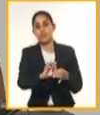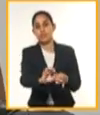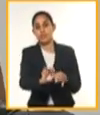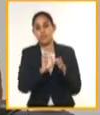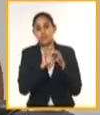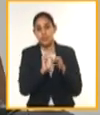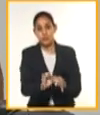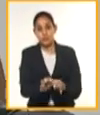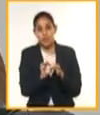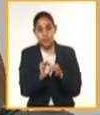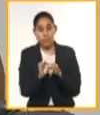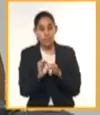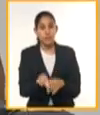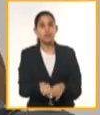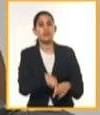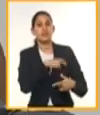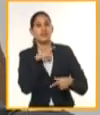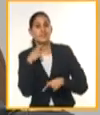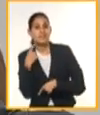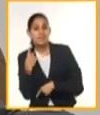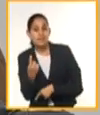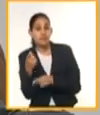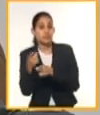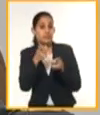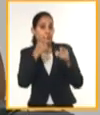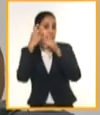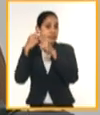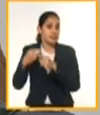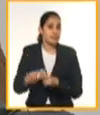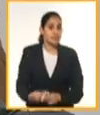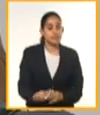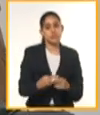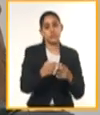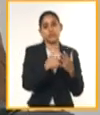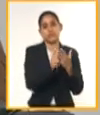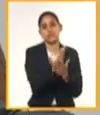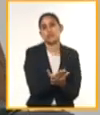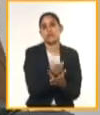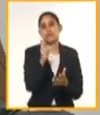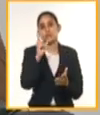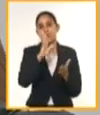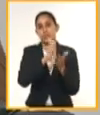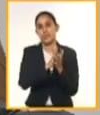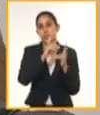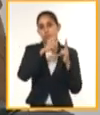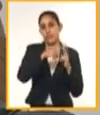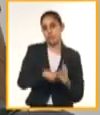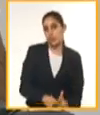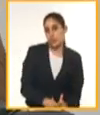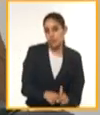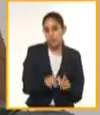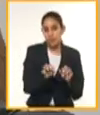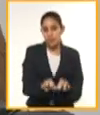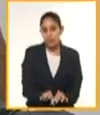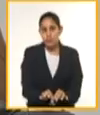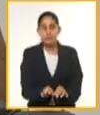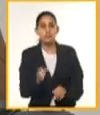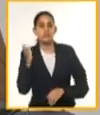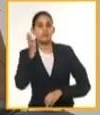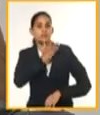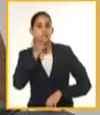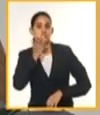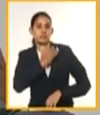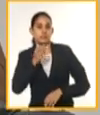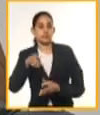la matanza del 2 de mayo de 2014 en la Casa de los Sindicatos en Odessa, no fueron sencillamente fanáticos